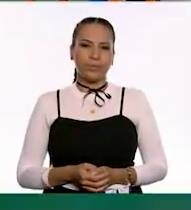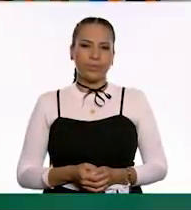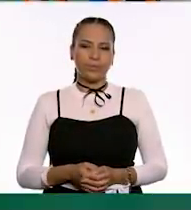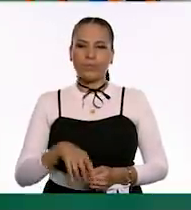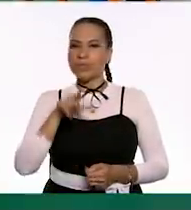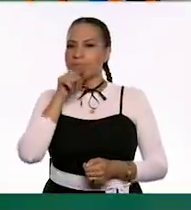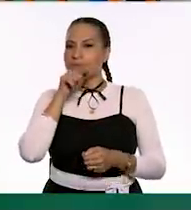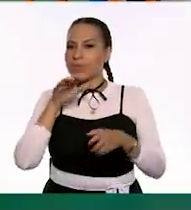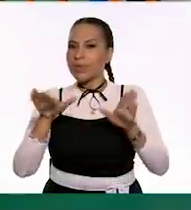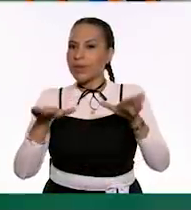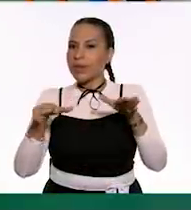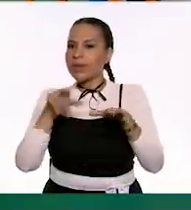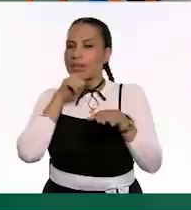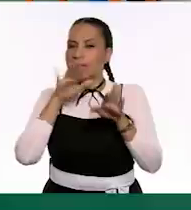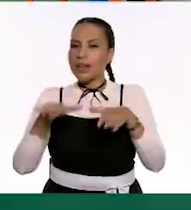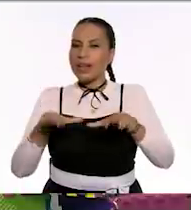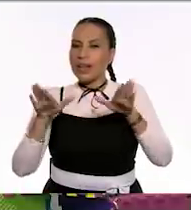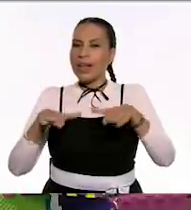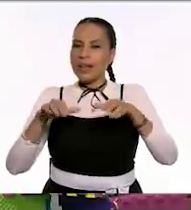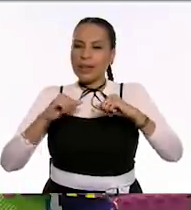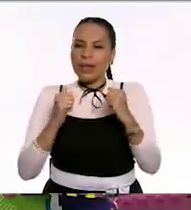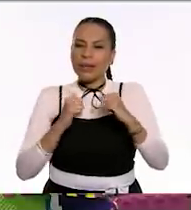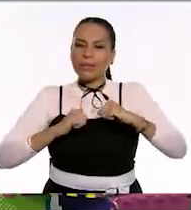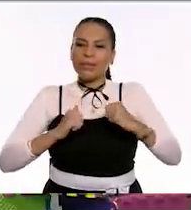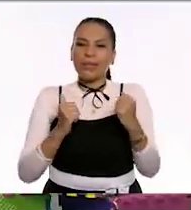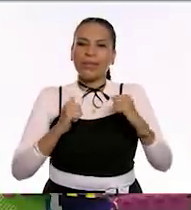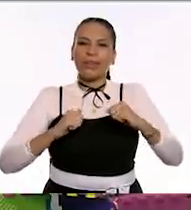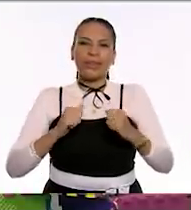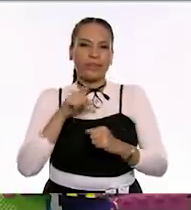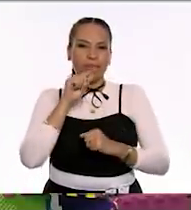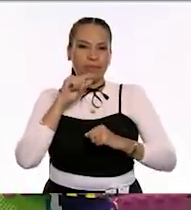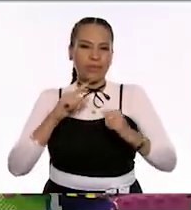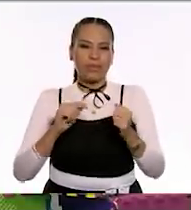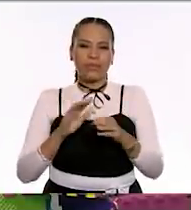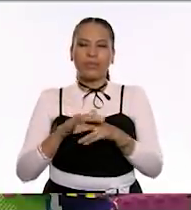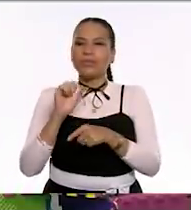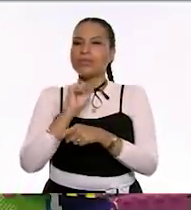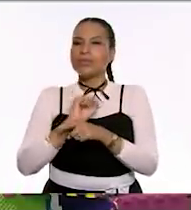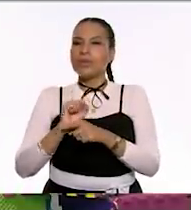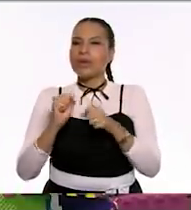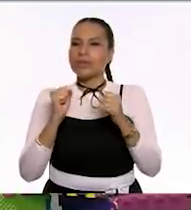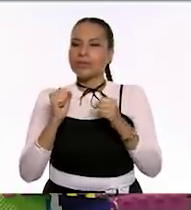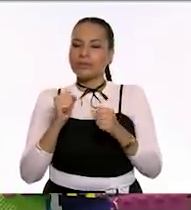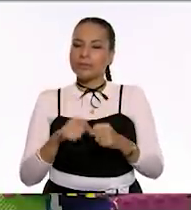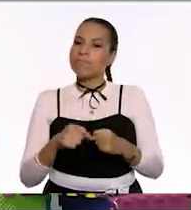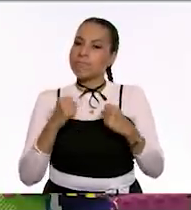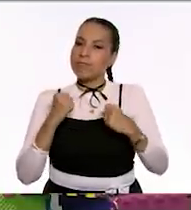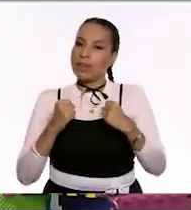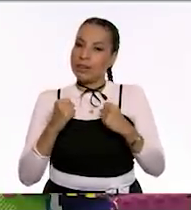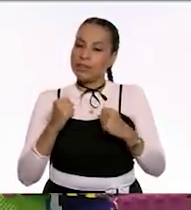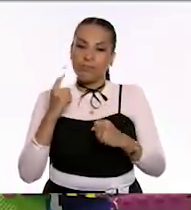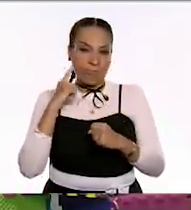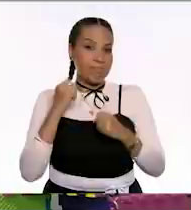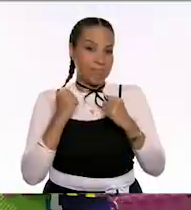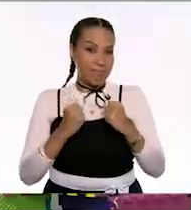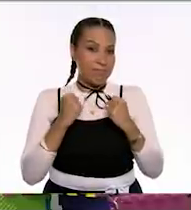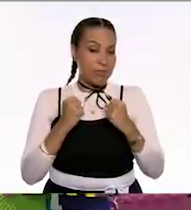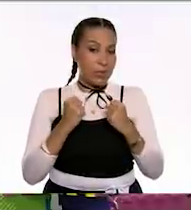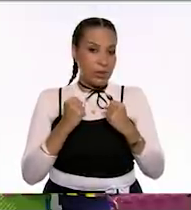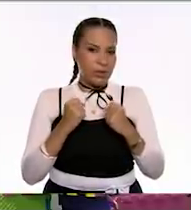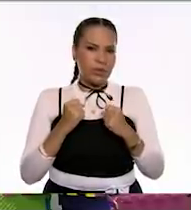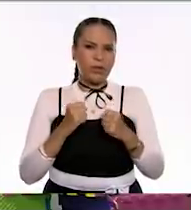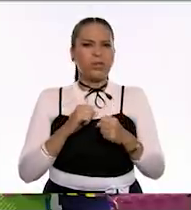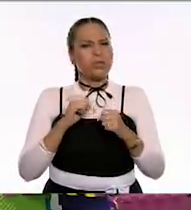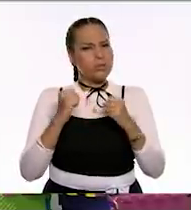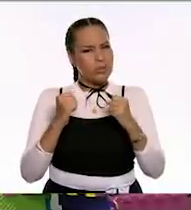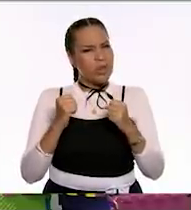Son como aves. Sí, es el aleteo de varias alas. ¿Qué será, suave o fuerte? No, yo creo que ese es fuerte. Fuerte, ¿verdad? Pero no es tan fuerte, nada